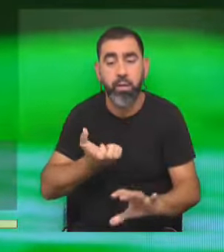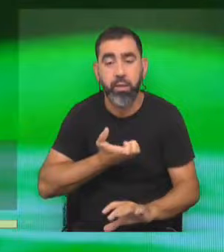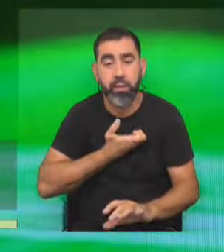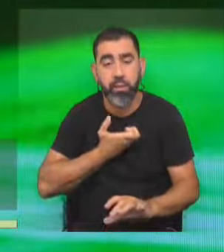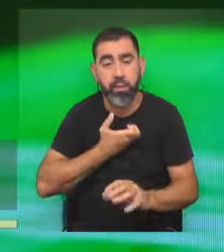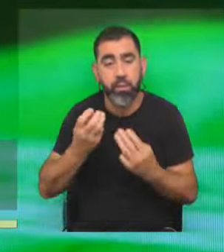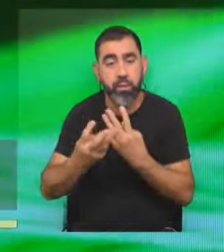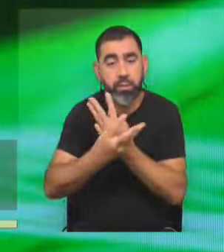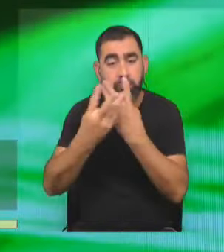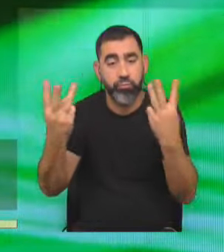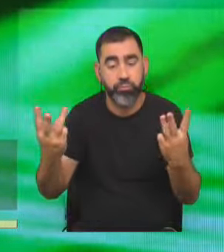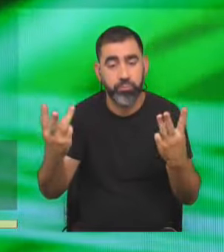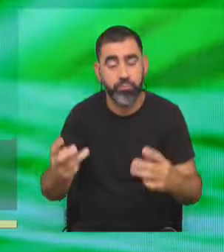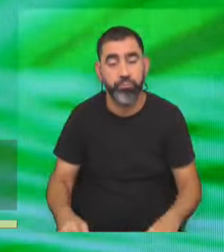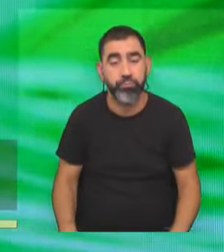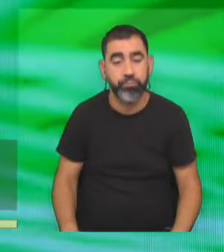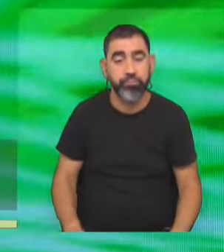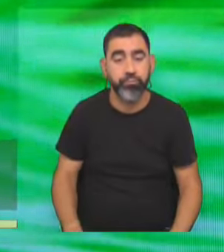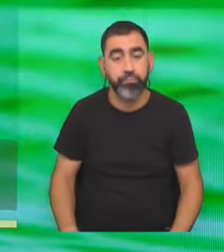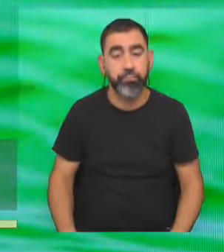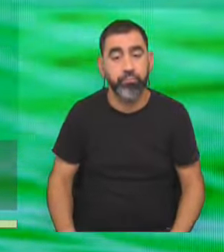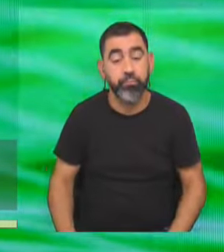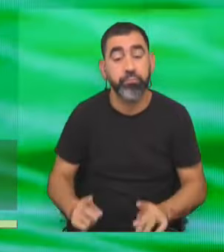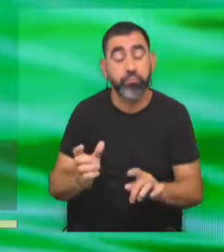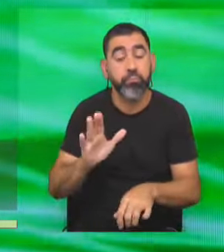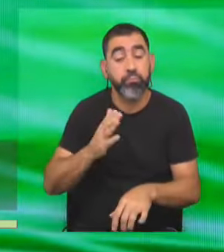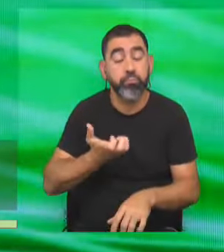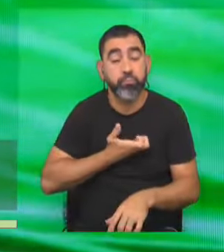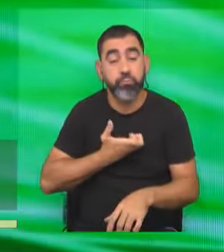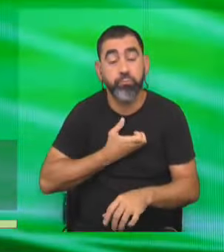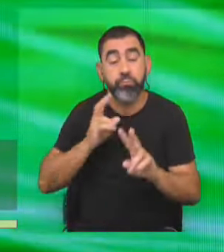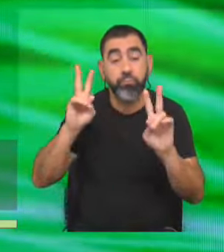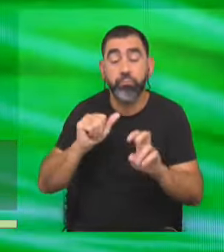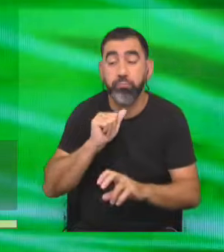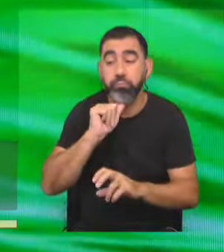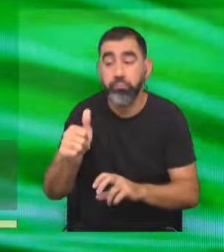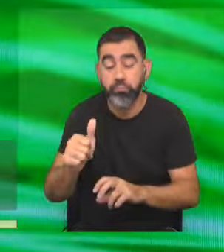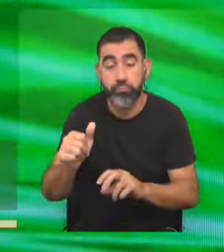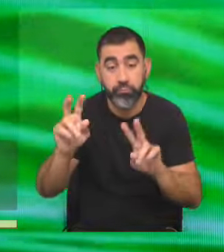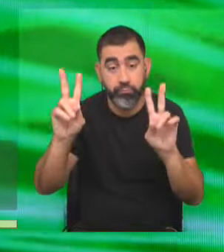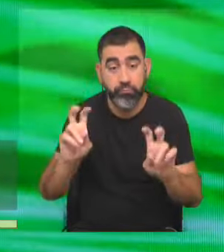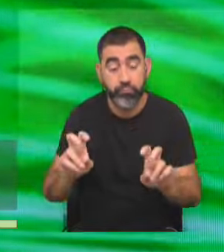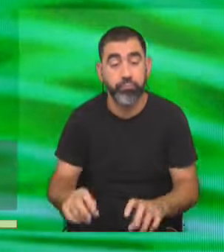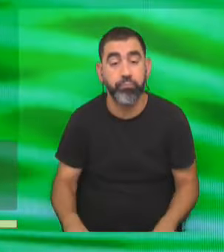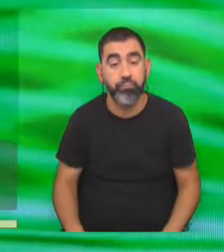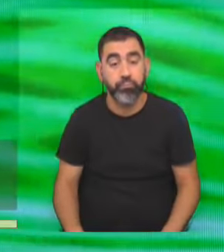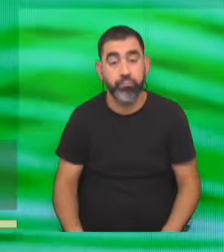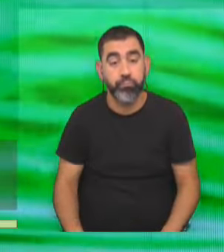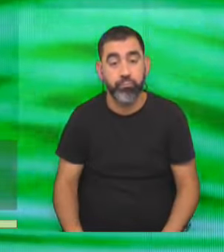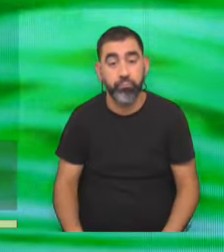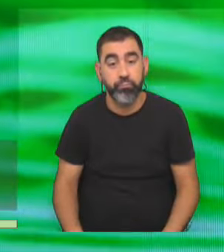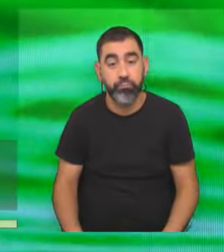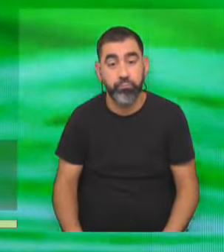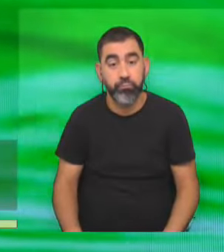este en general y en particular aquellos que responde la motivación por ajuste de cuenta Entonces